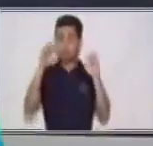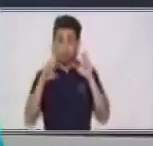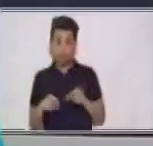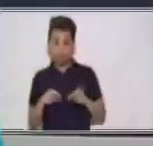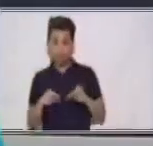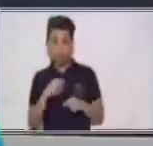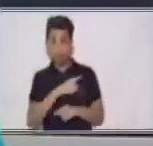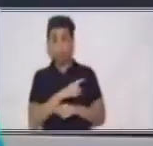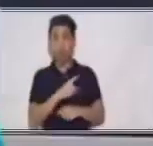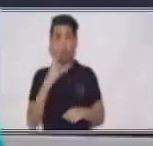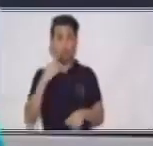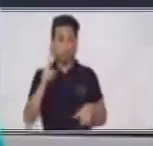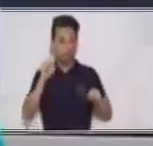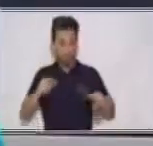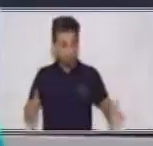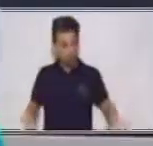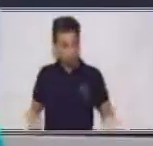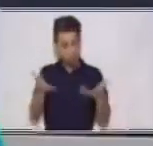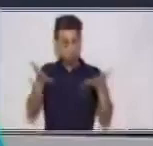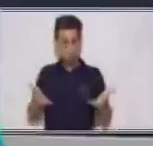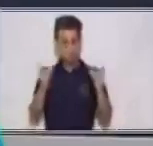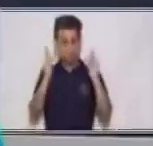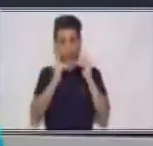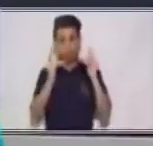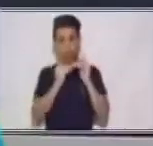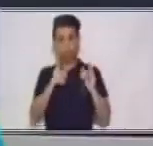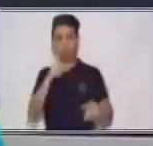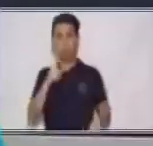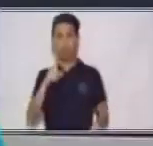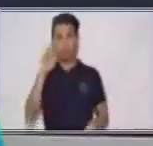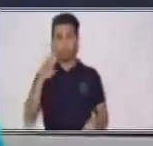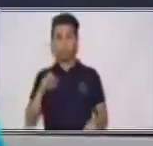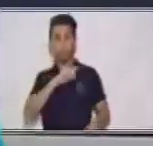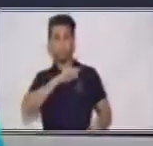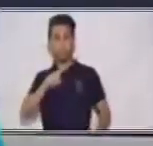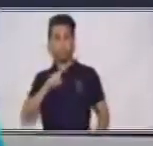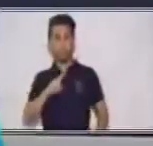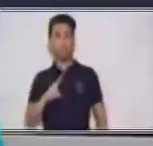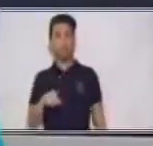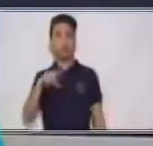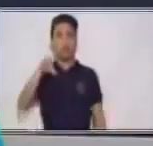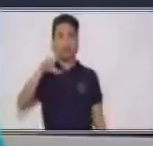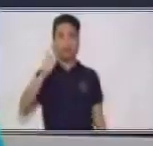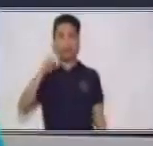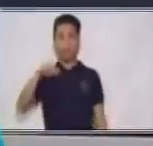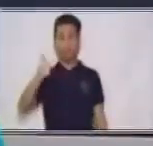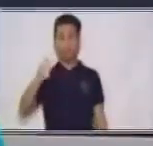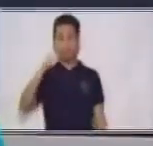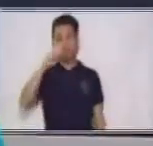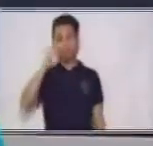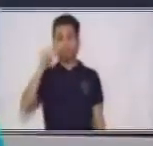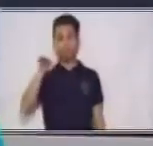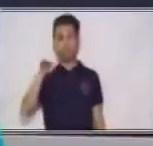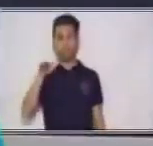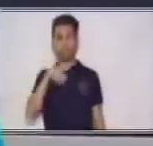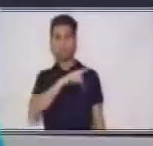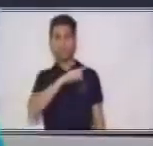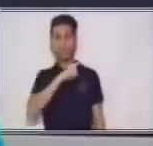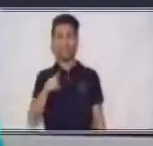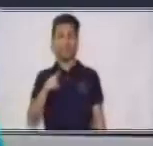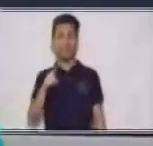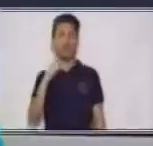esa construcción del puente. Pero como ya era muy a corto tiempo y necesitaba terminarlo ya, este capataz se